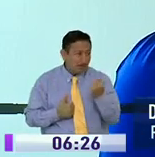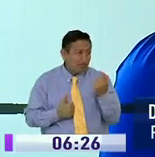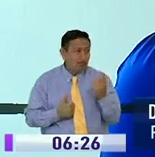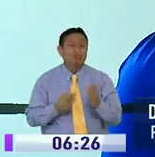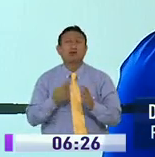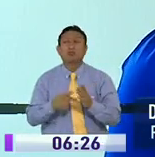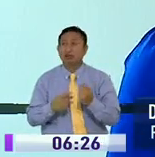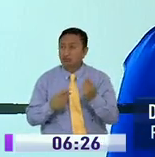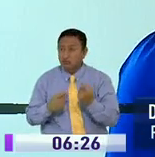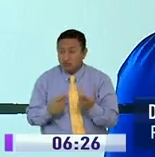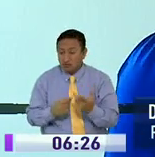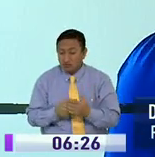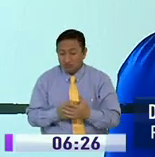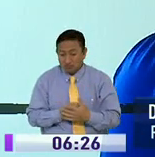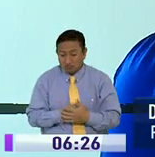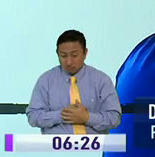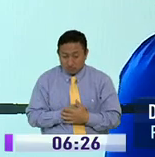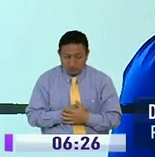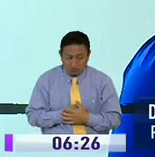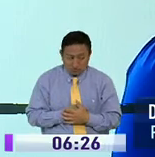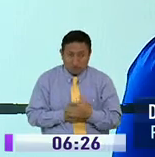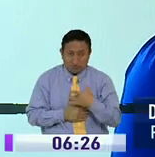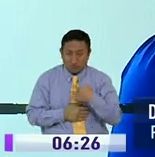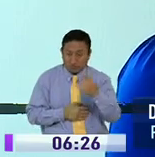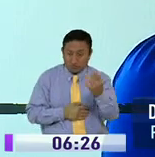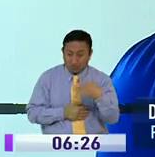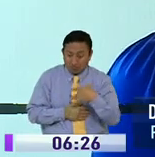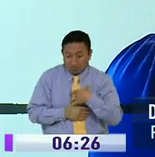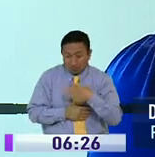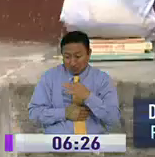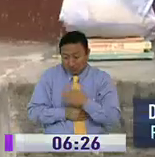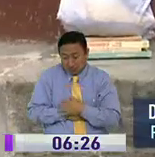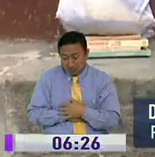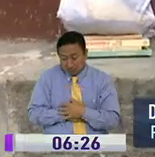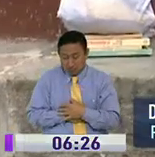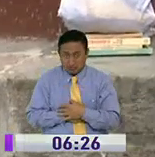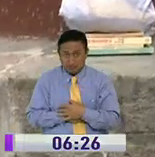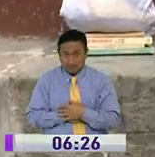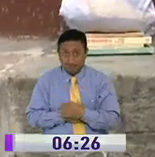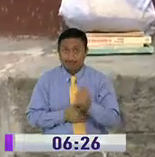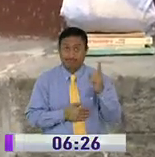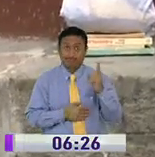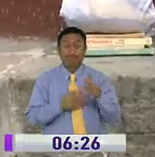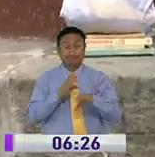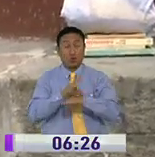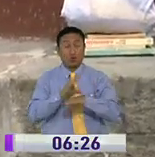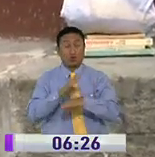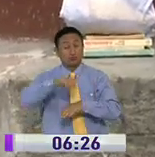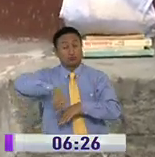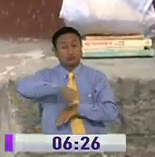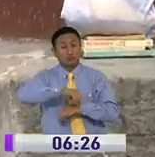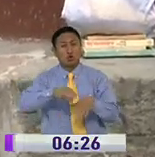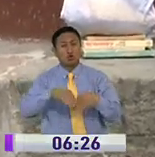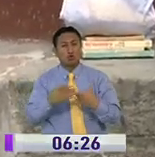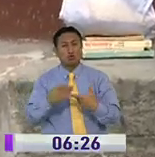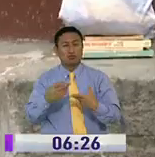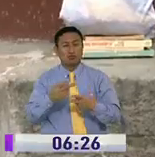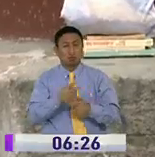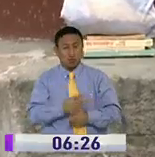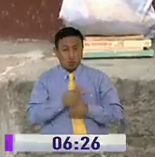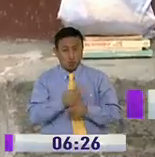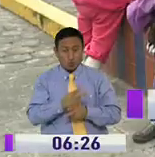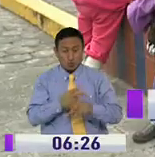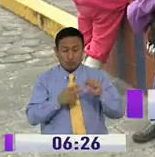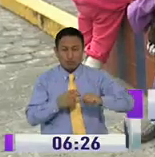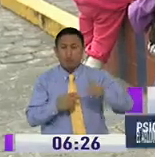que se está viviendo, pueden llegar a sentirse incluso abandonados por sus familiares. Vicuña recomienda que una de las formas de sobrellevar esta etapa